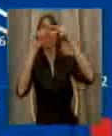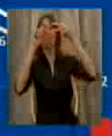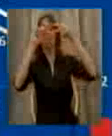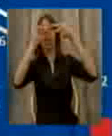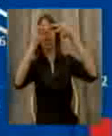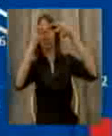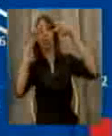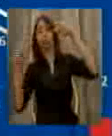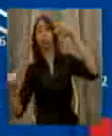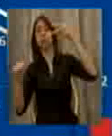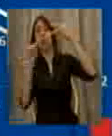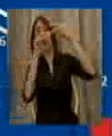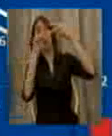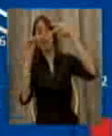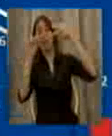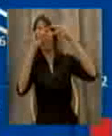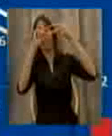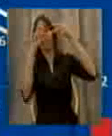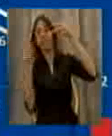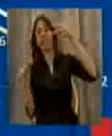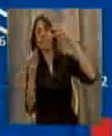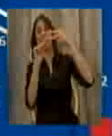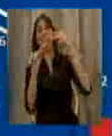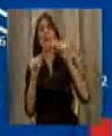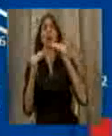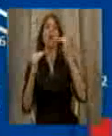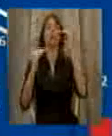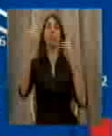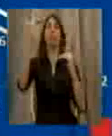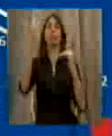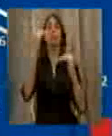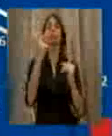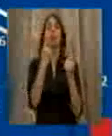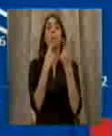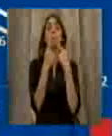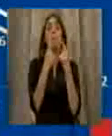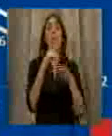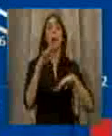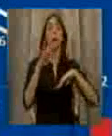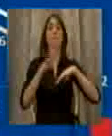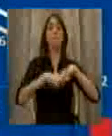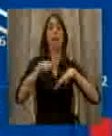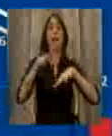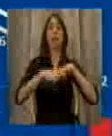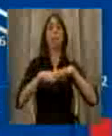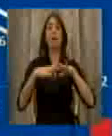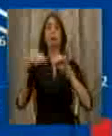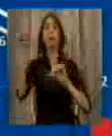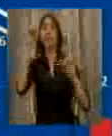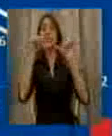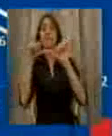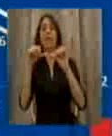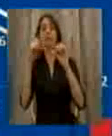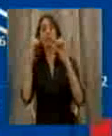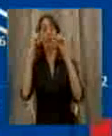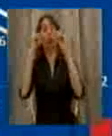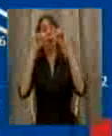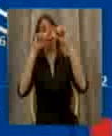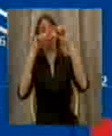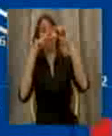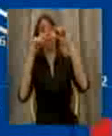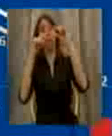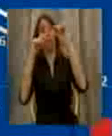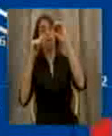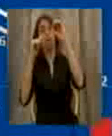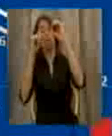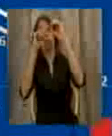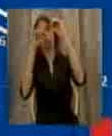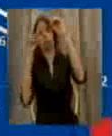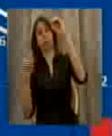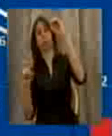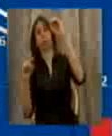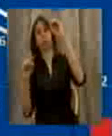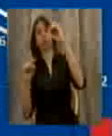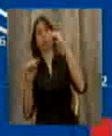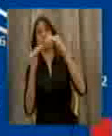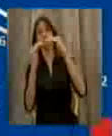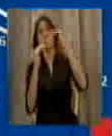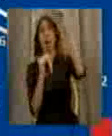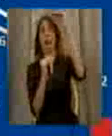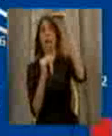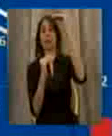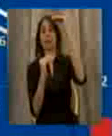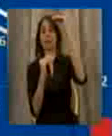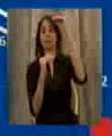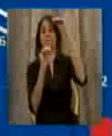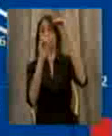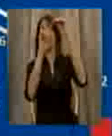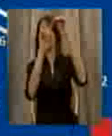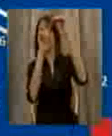puntaje de la prueba de matemática y de ciencias. ¿Cómo era la brecha sustancial más alta